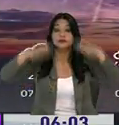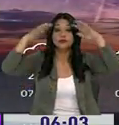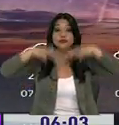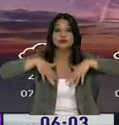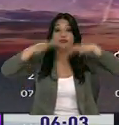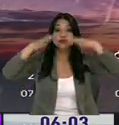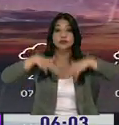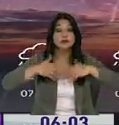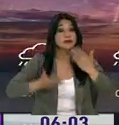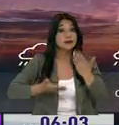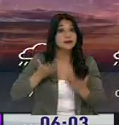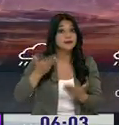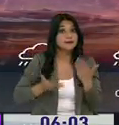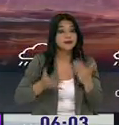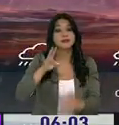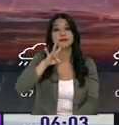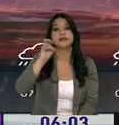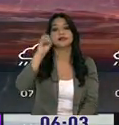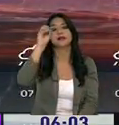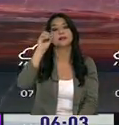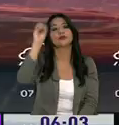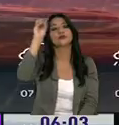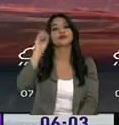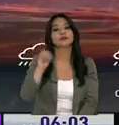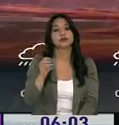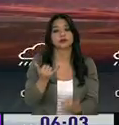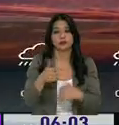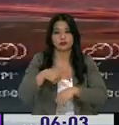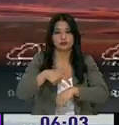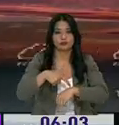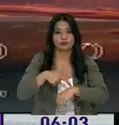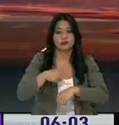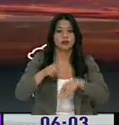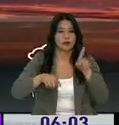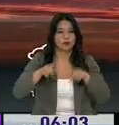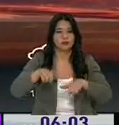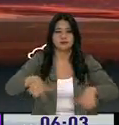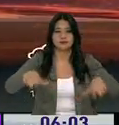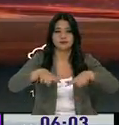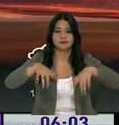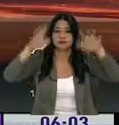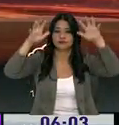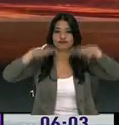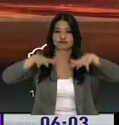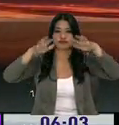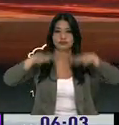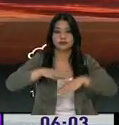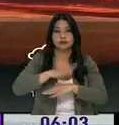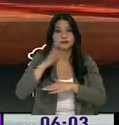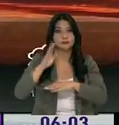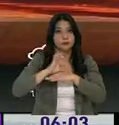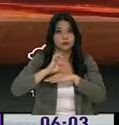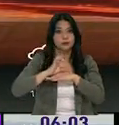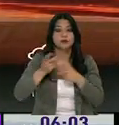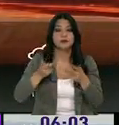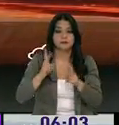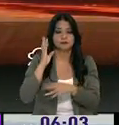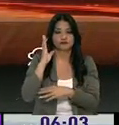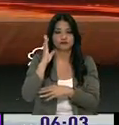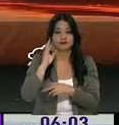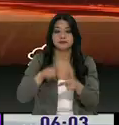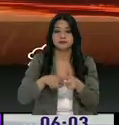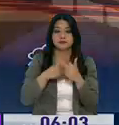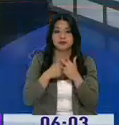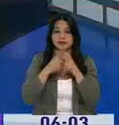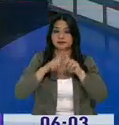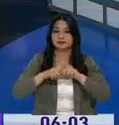serán del 70%. A esta hora hay lloviznas en algunos puntos de Tulcán. Así amanece